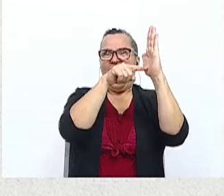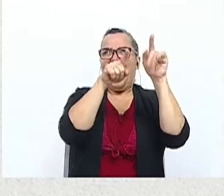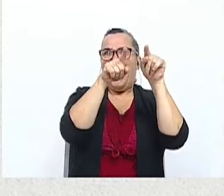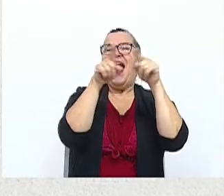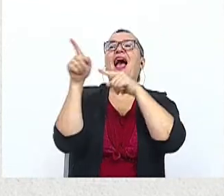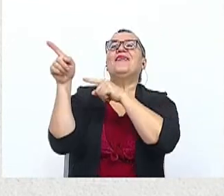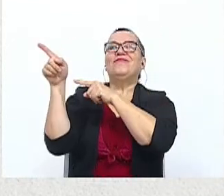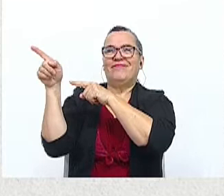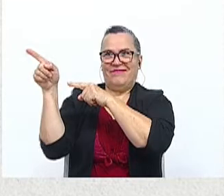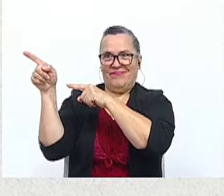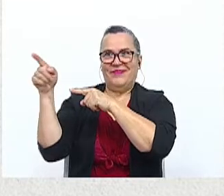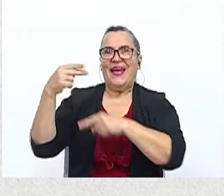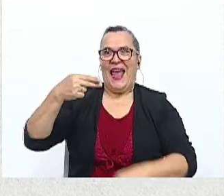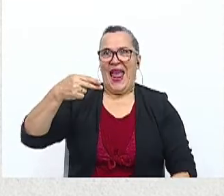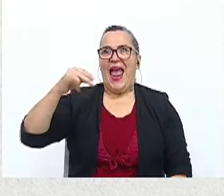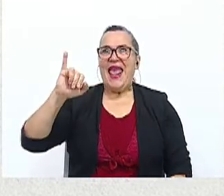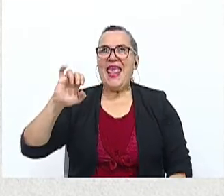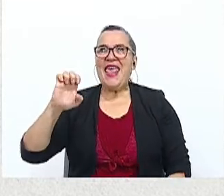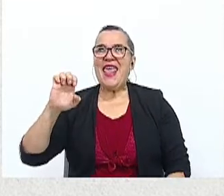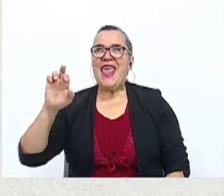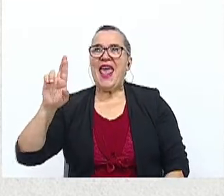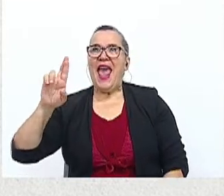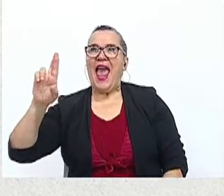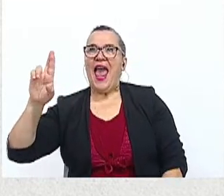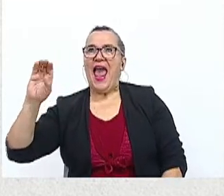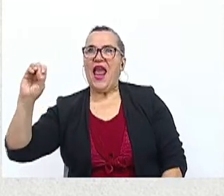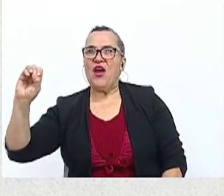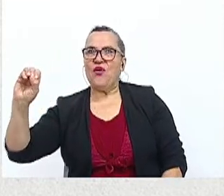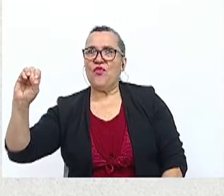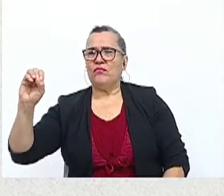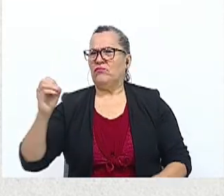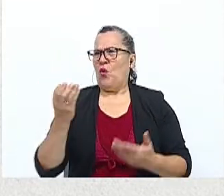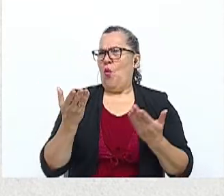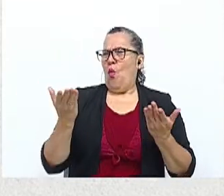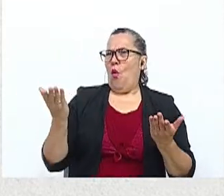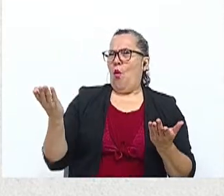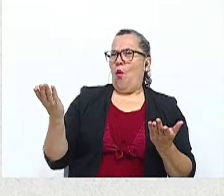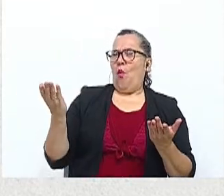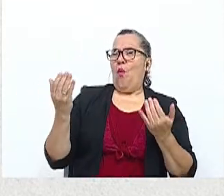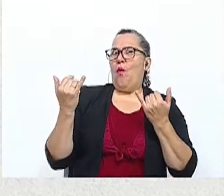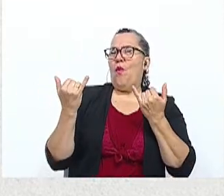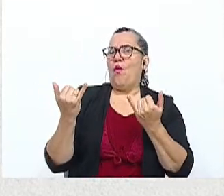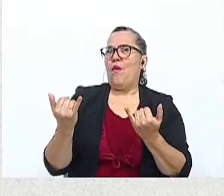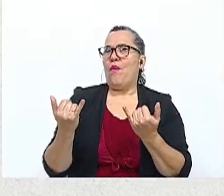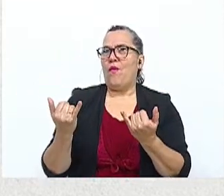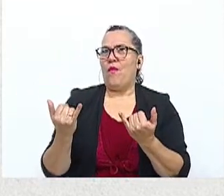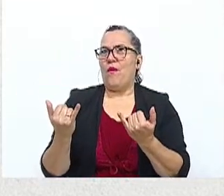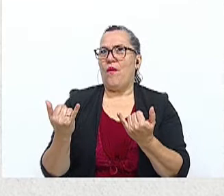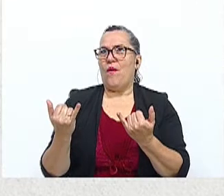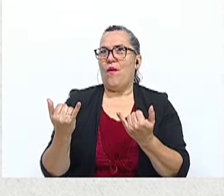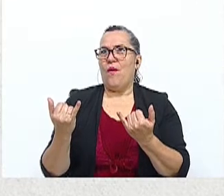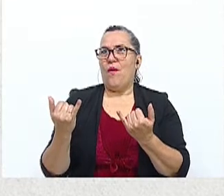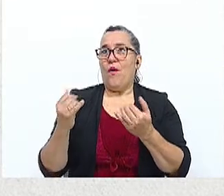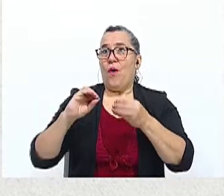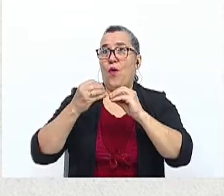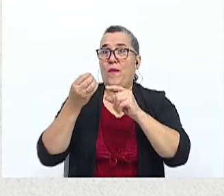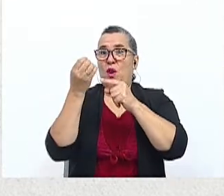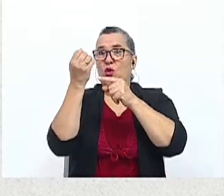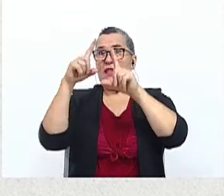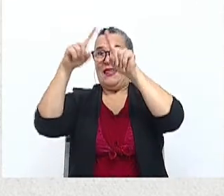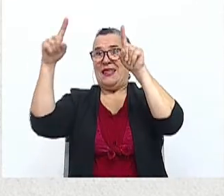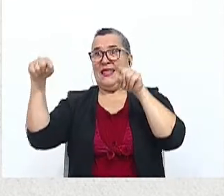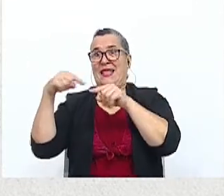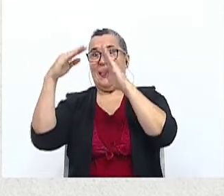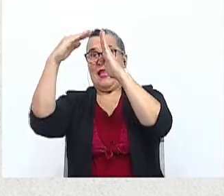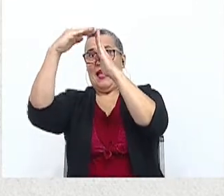bien, el hierro. Ahora, ¿cuál es el elemento químico que está en la casilla número 13? Es